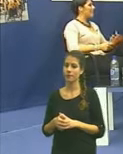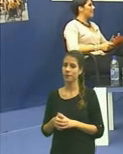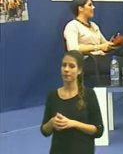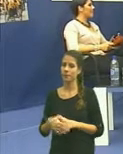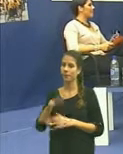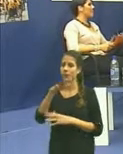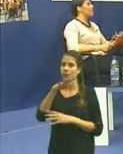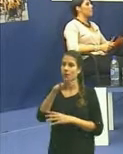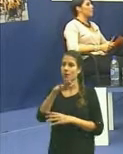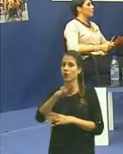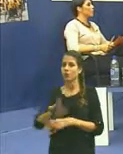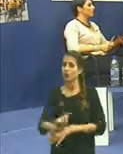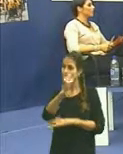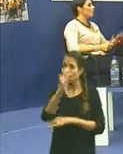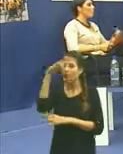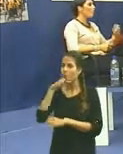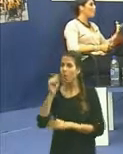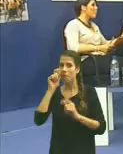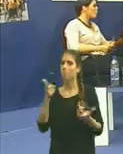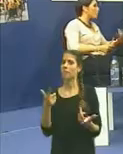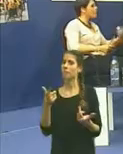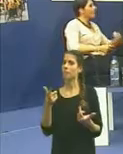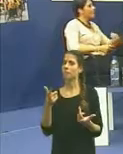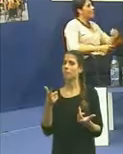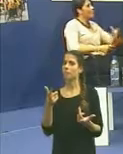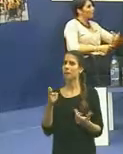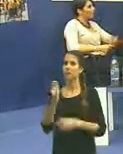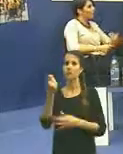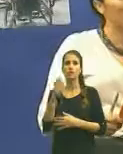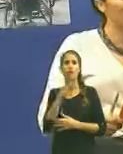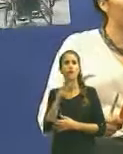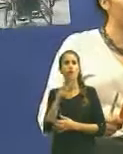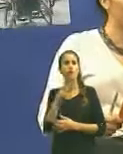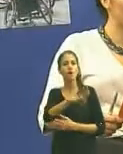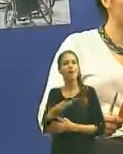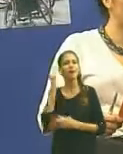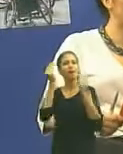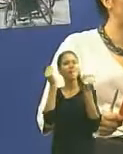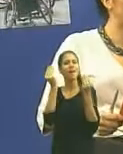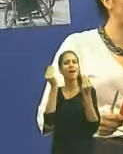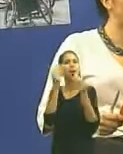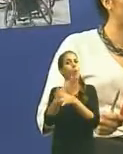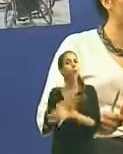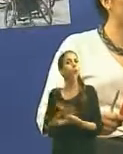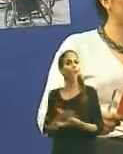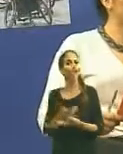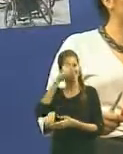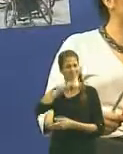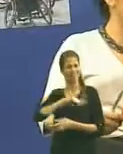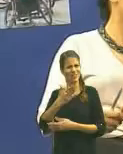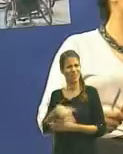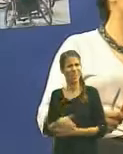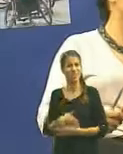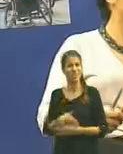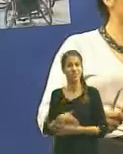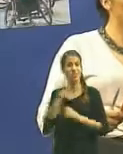realmente les llama la atención, no es lo que decíamos, como un juego, no dicen que van al logopeda o que no, quizás no son conscientes a lo mejor de eso, sino es como un